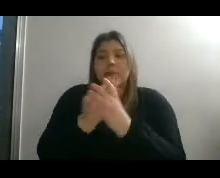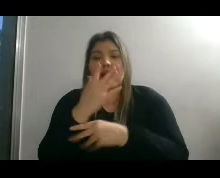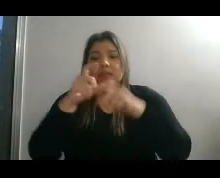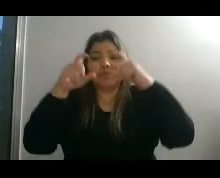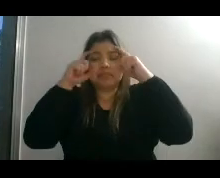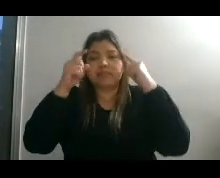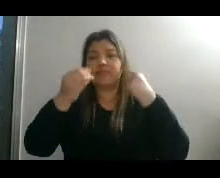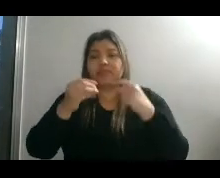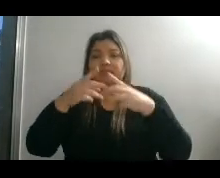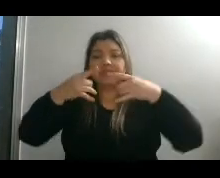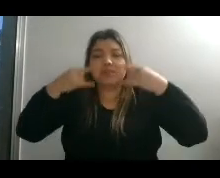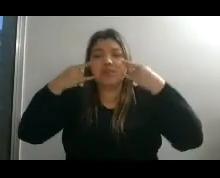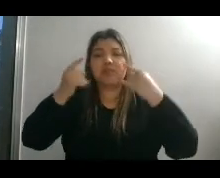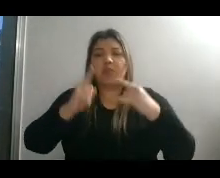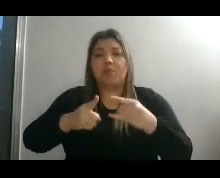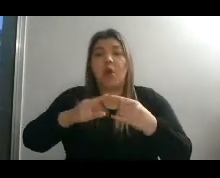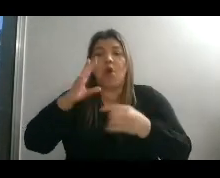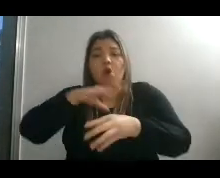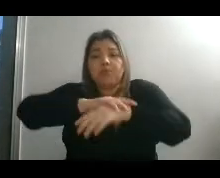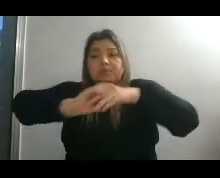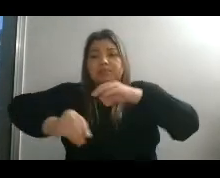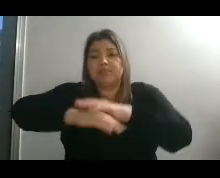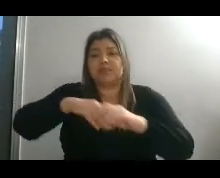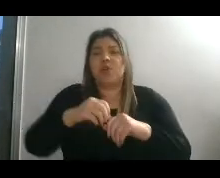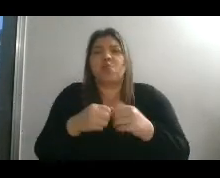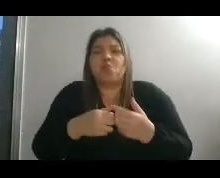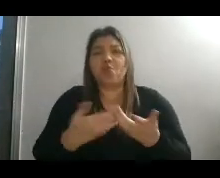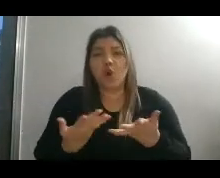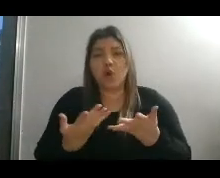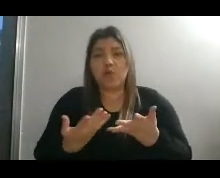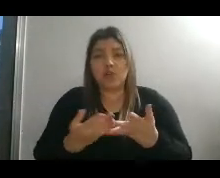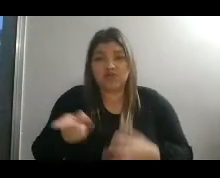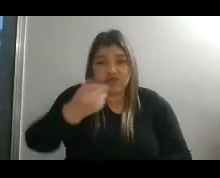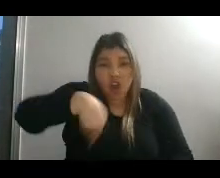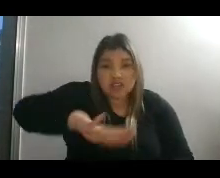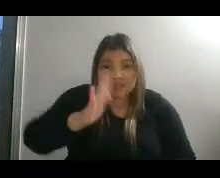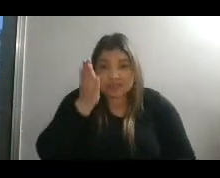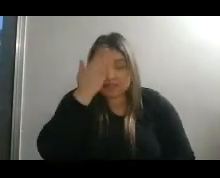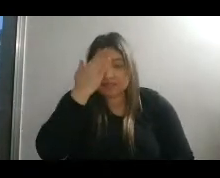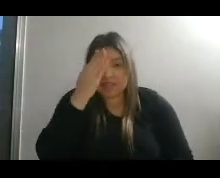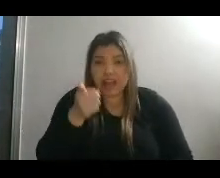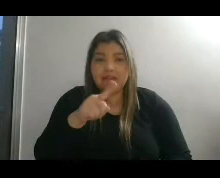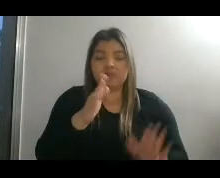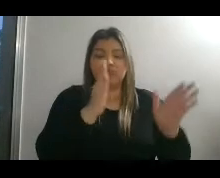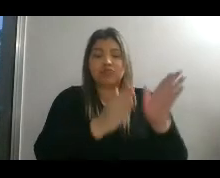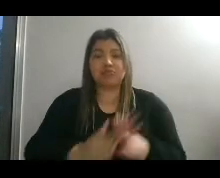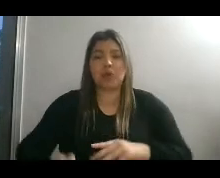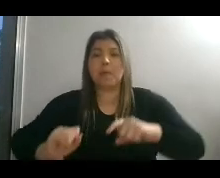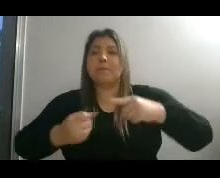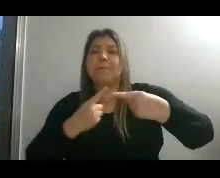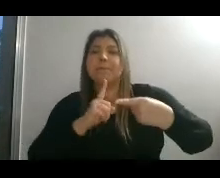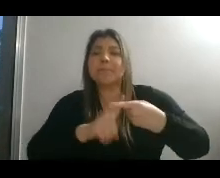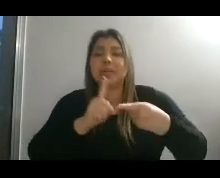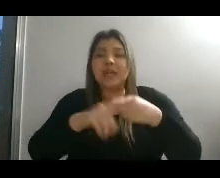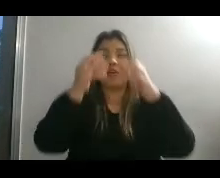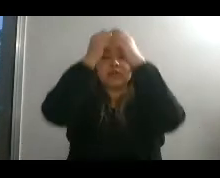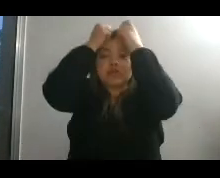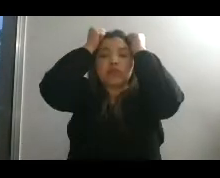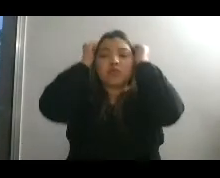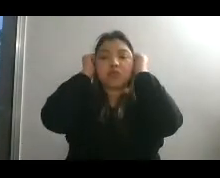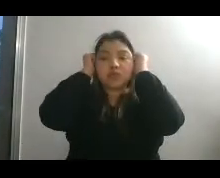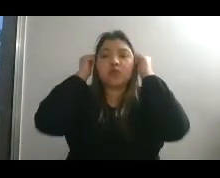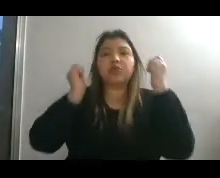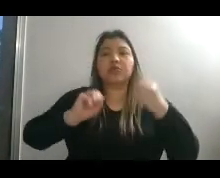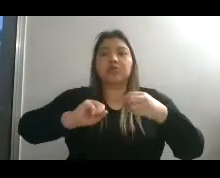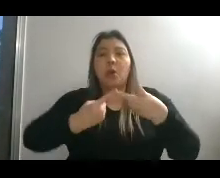contaminación cruzada. Entonces, la pregunta es, ¿todos tenemos claro ese orden que va primero? ¿Va el gorro o va las